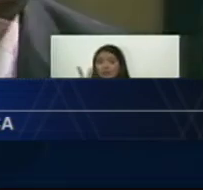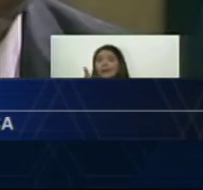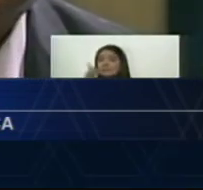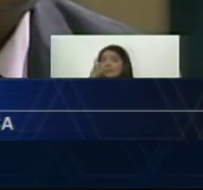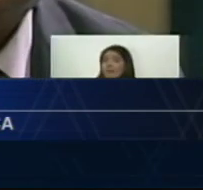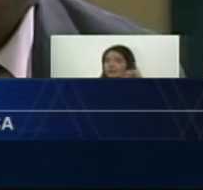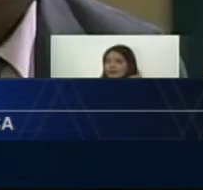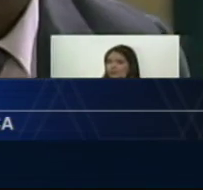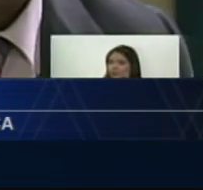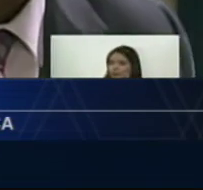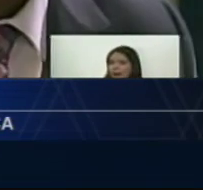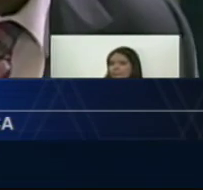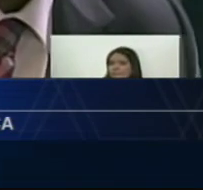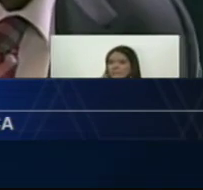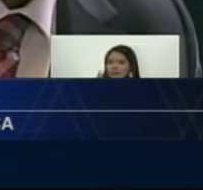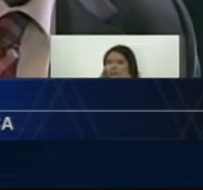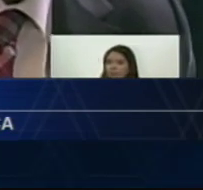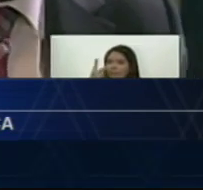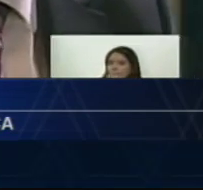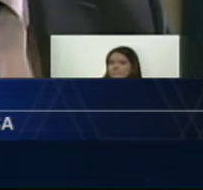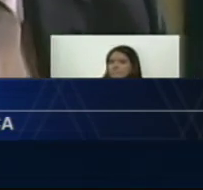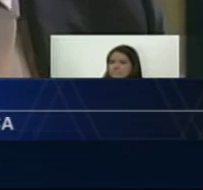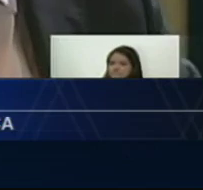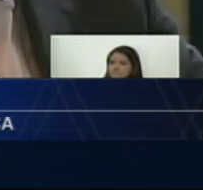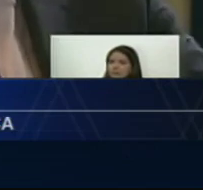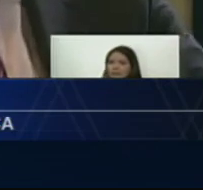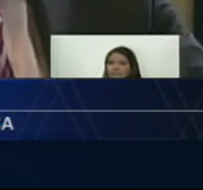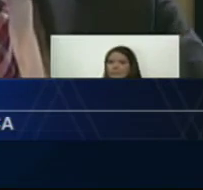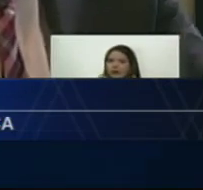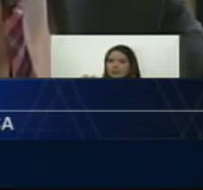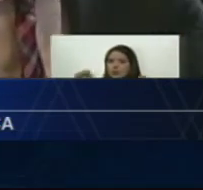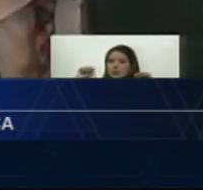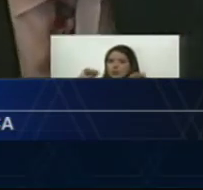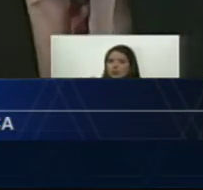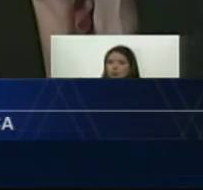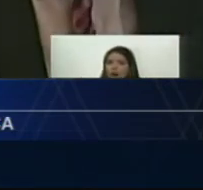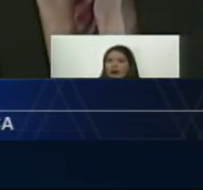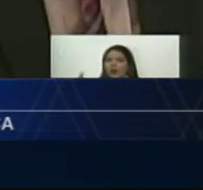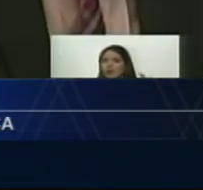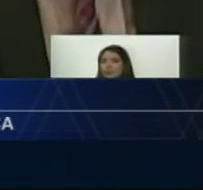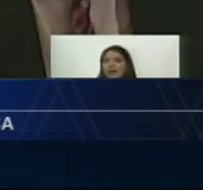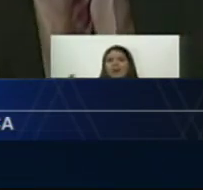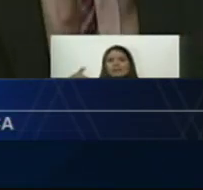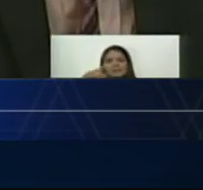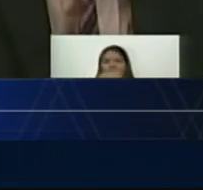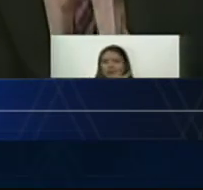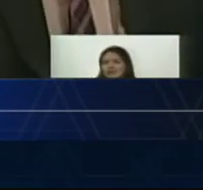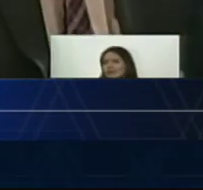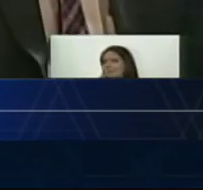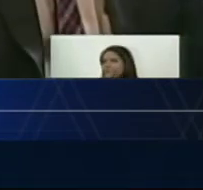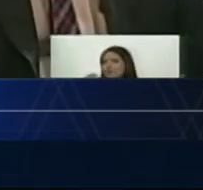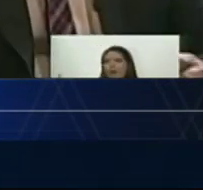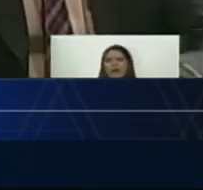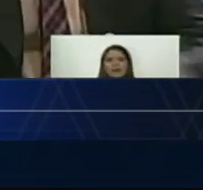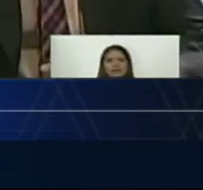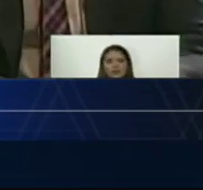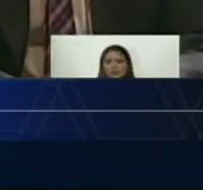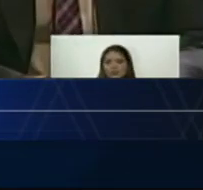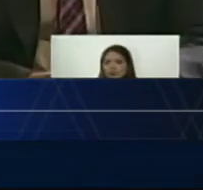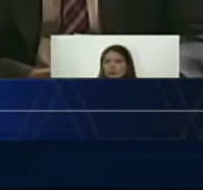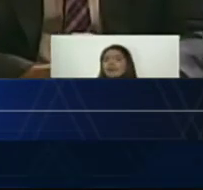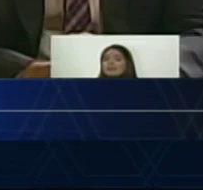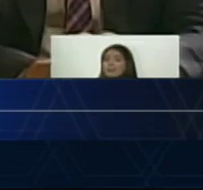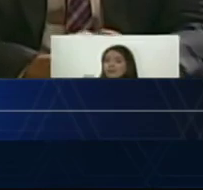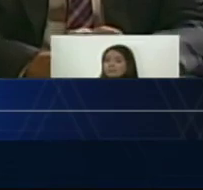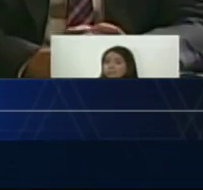acciones tendientes a desestabilizar la economía del país, debilitar sus instituciones legítimamente establecidas y provocar